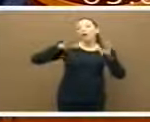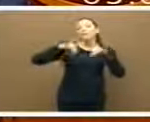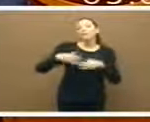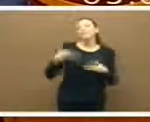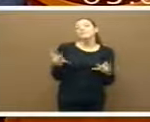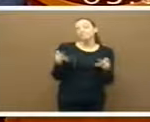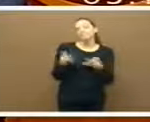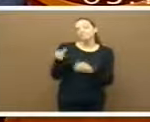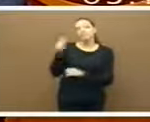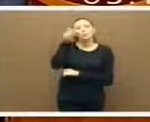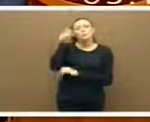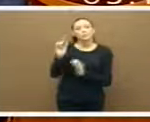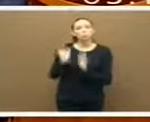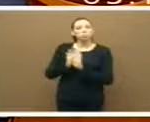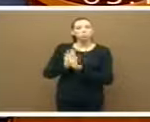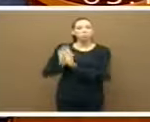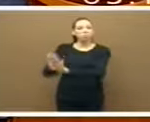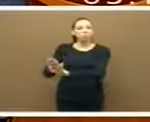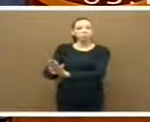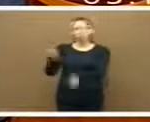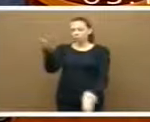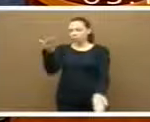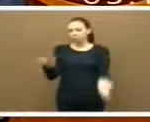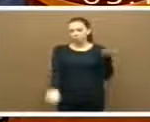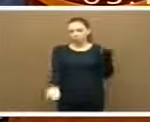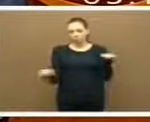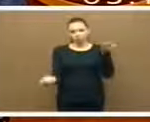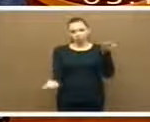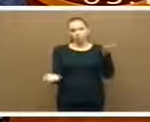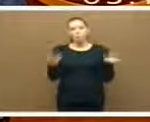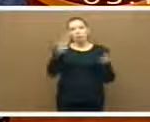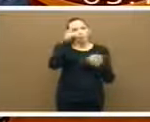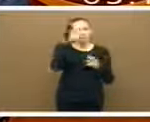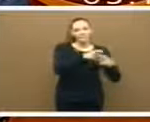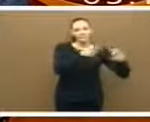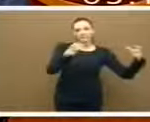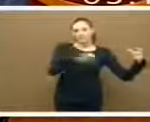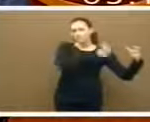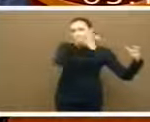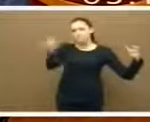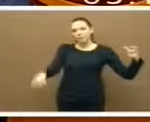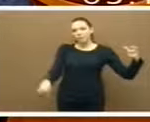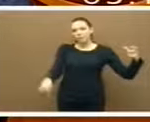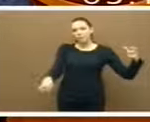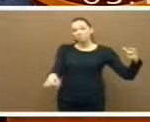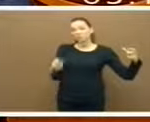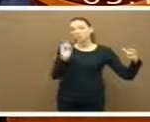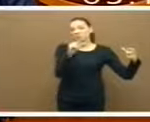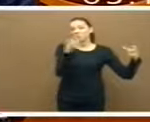municipios en una desigualdad con respecto a los grandes, tan solamente 10 ciudades,